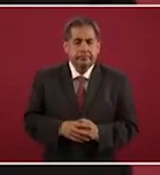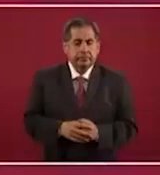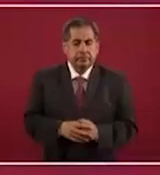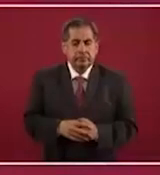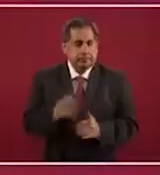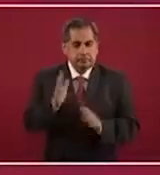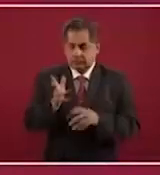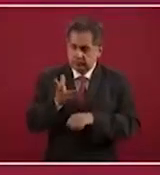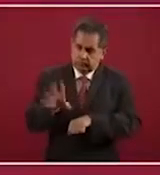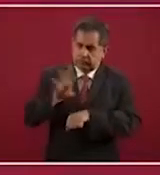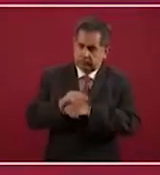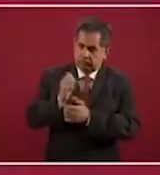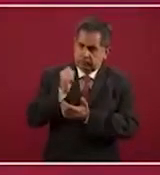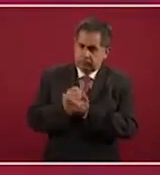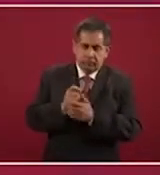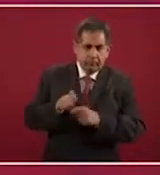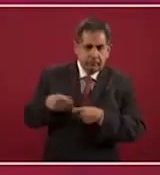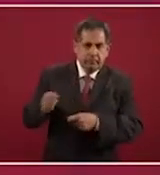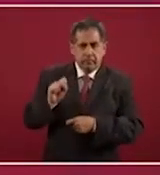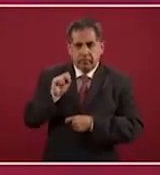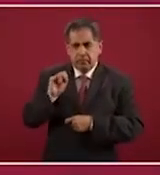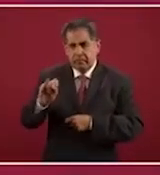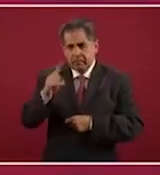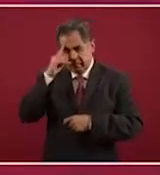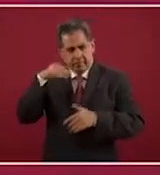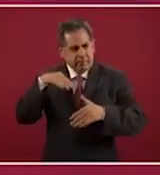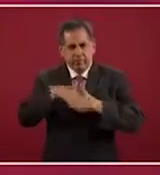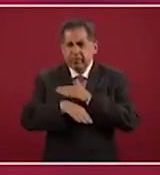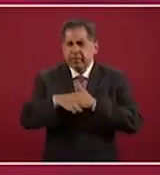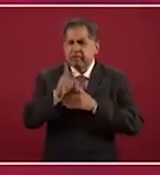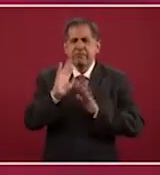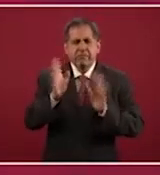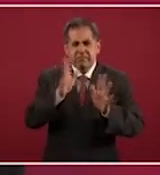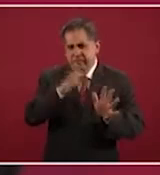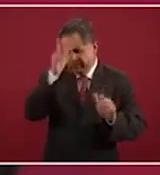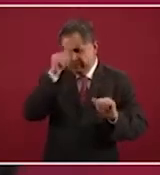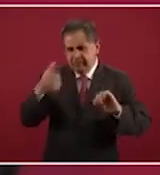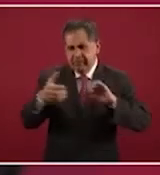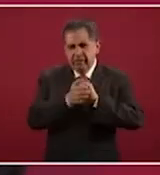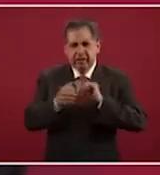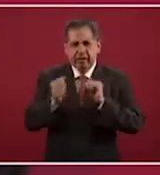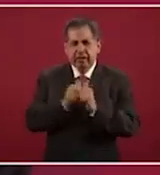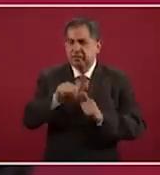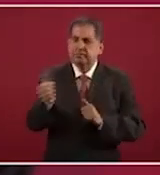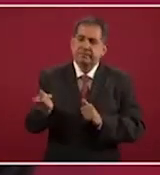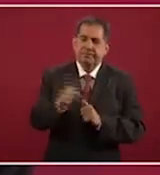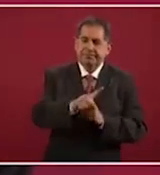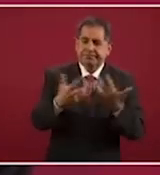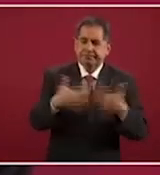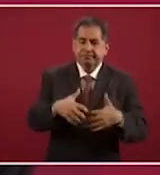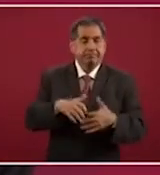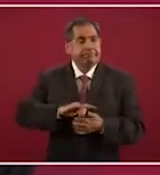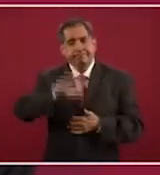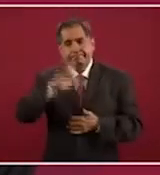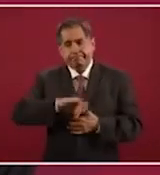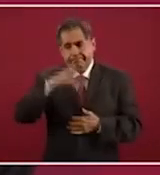autorizada para volar ya tiene además acuerdos con una empresa aérea